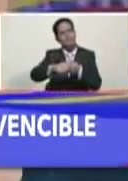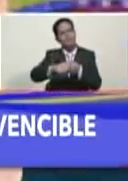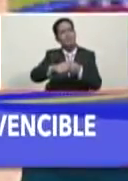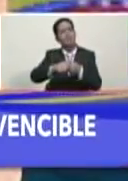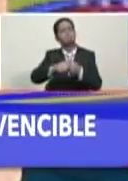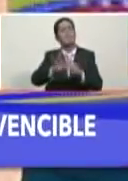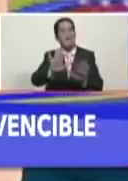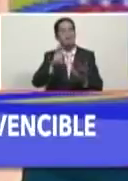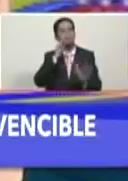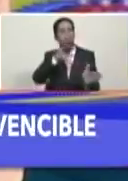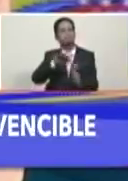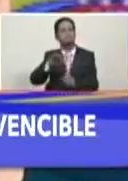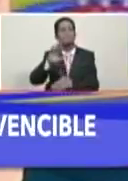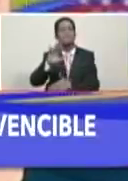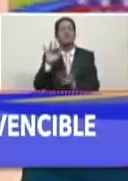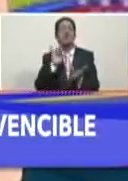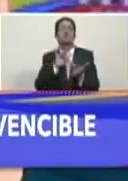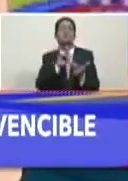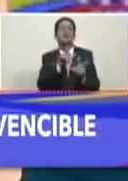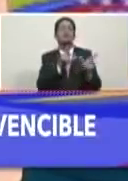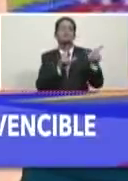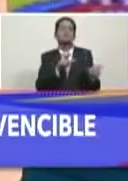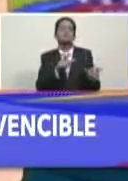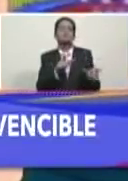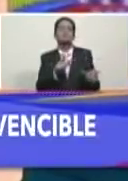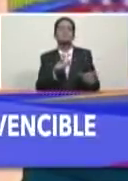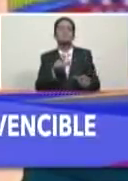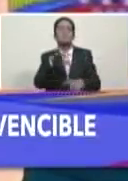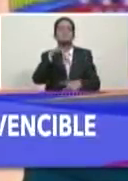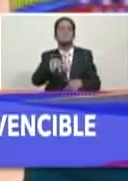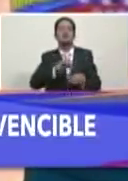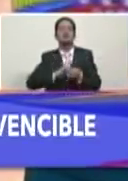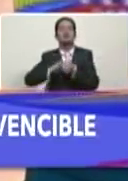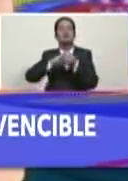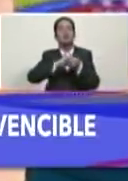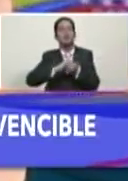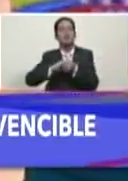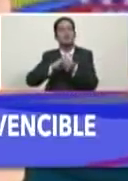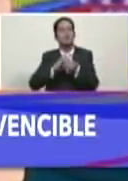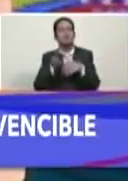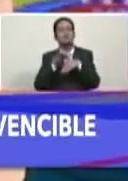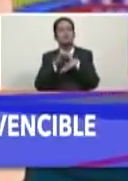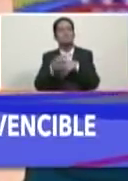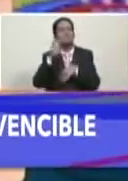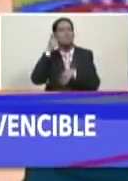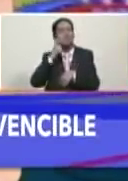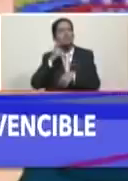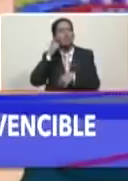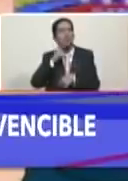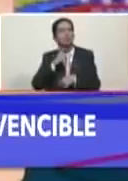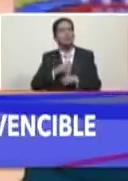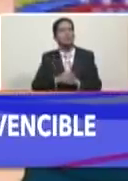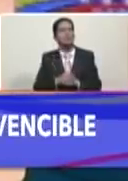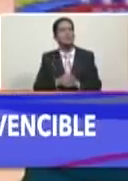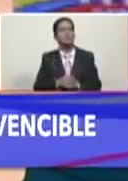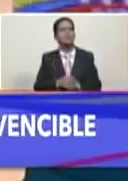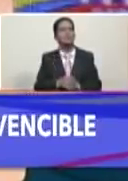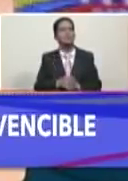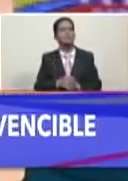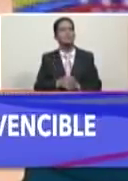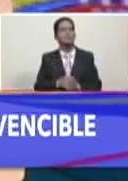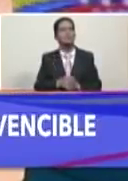nos vamos al estado Trujillo. Municipio Sucre, sector Los Ángeles, parroquia Sabana de Mendoza,